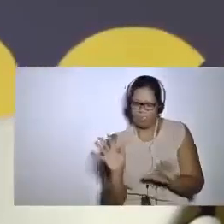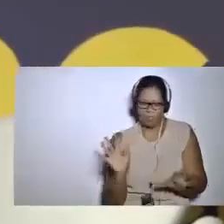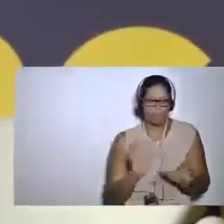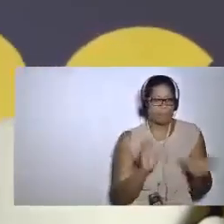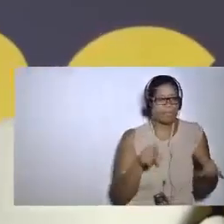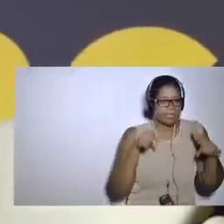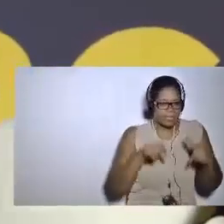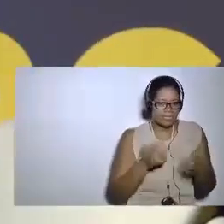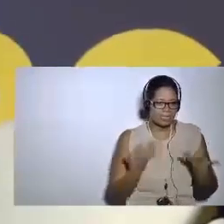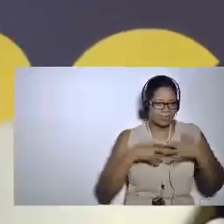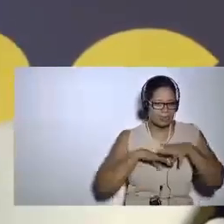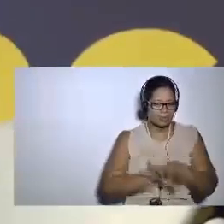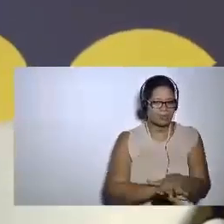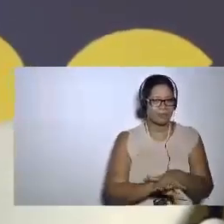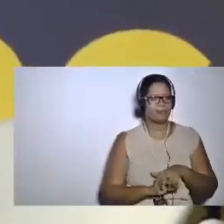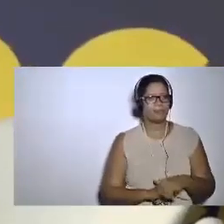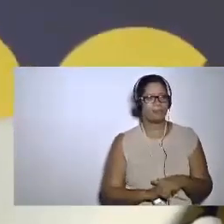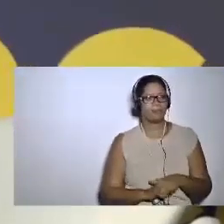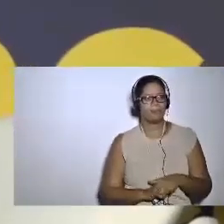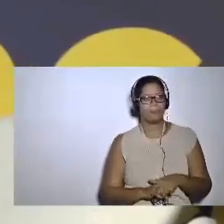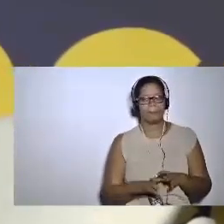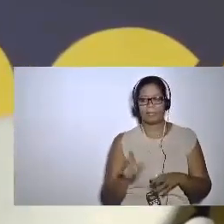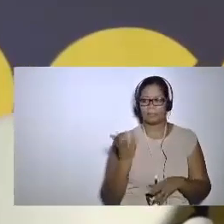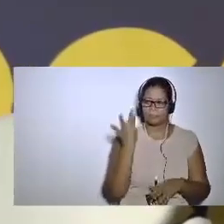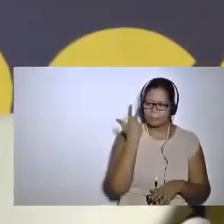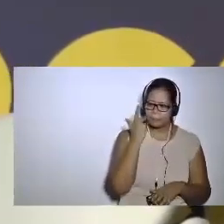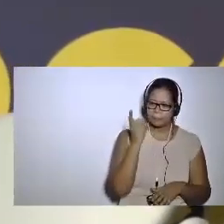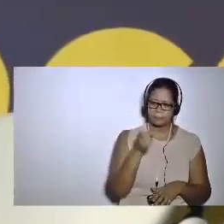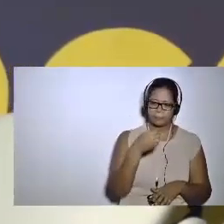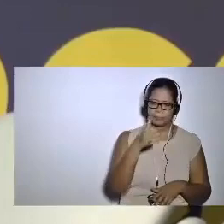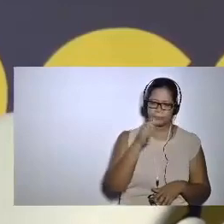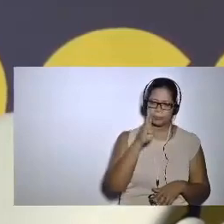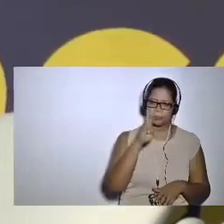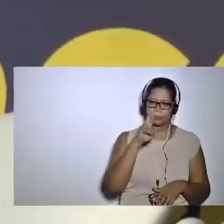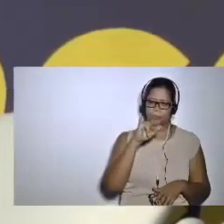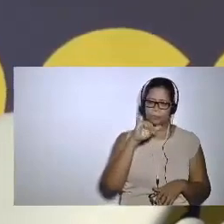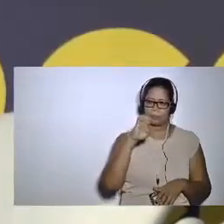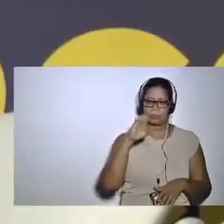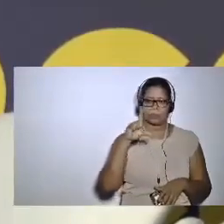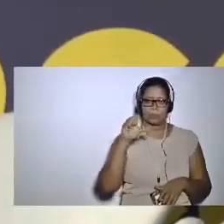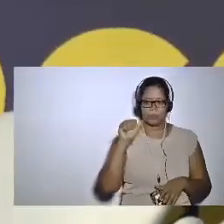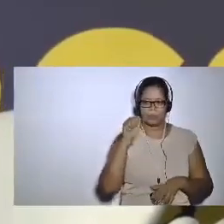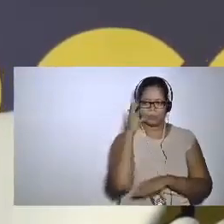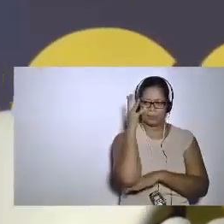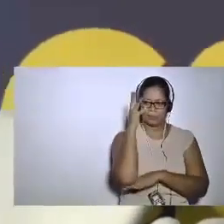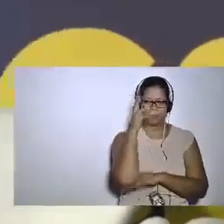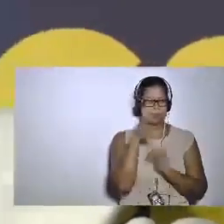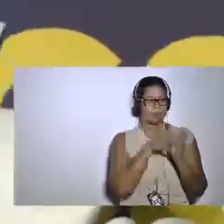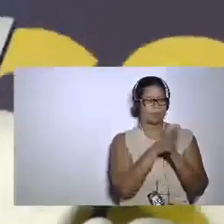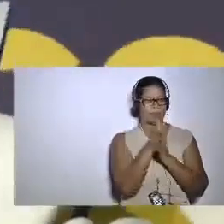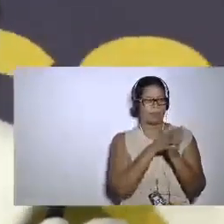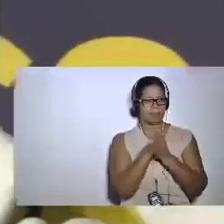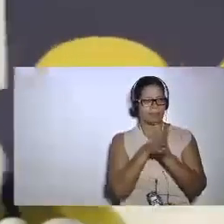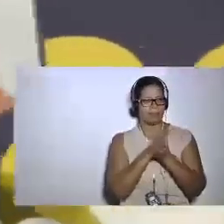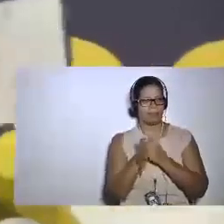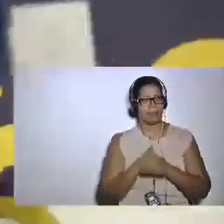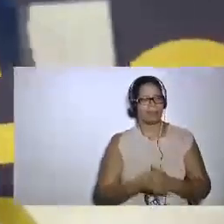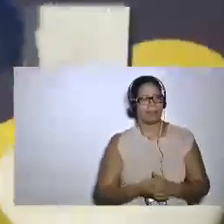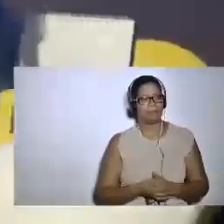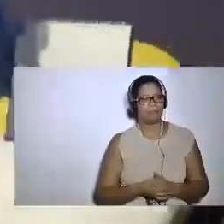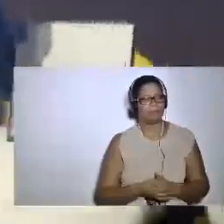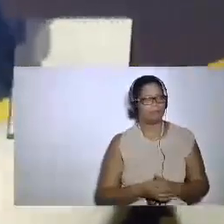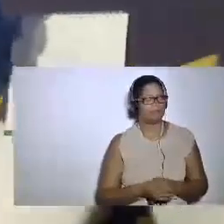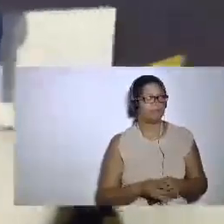combinación. Algunas veces fracasa, pero lo que hemos escuchado de Gabriela es que este OneWeb, de